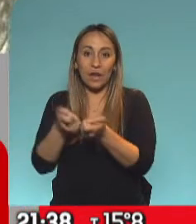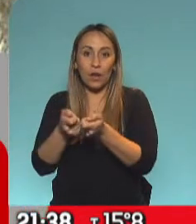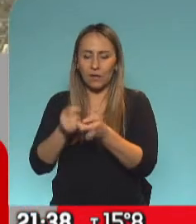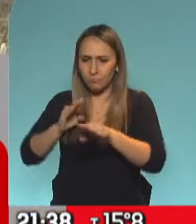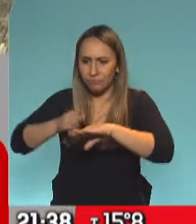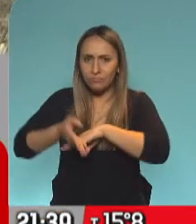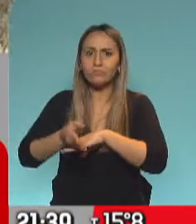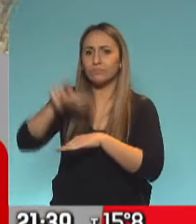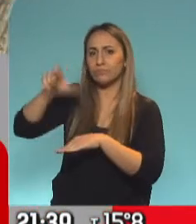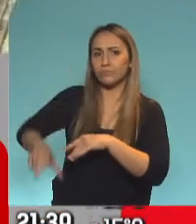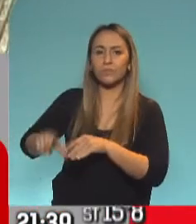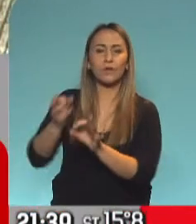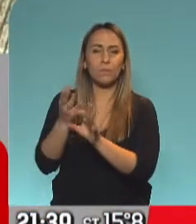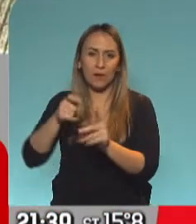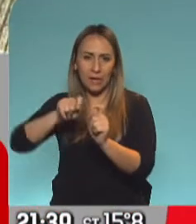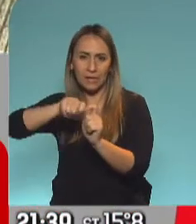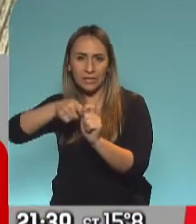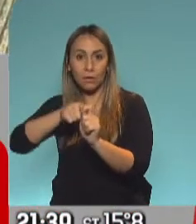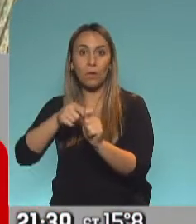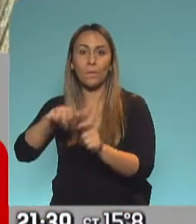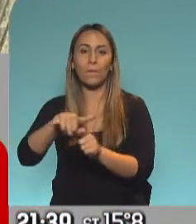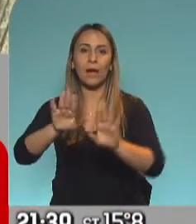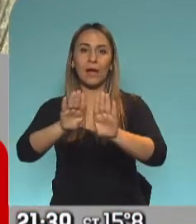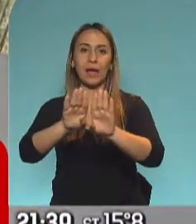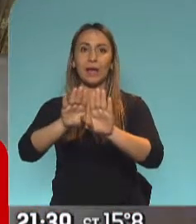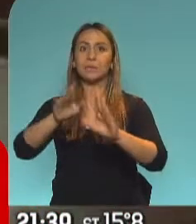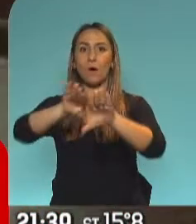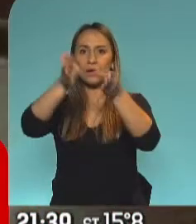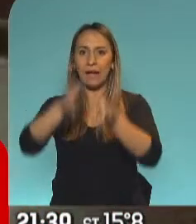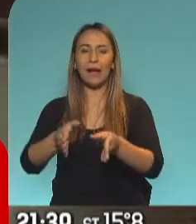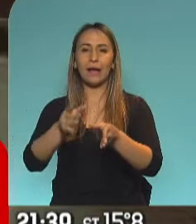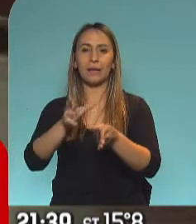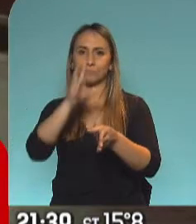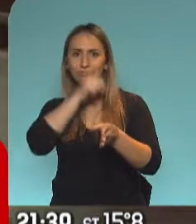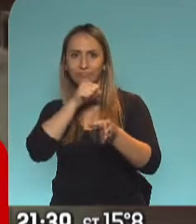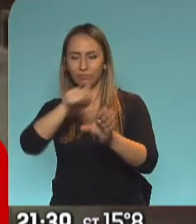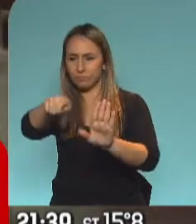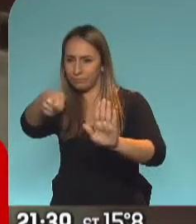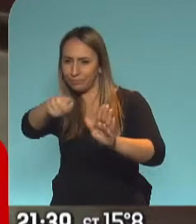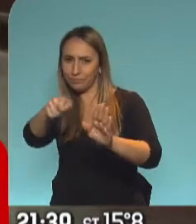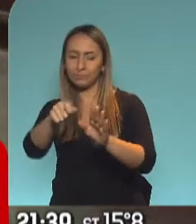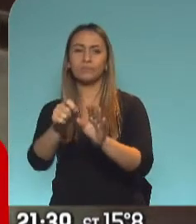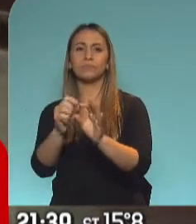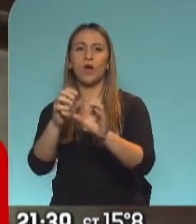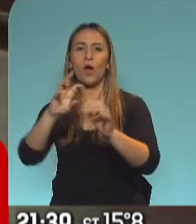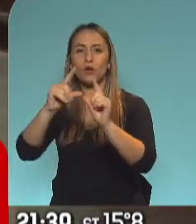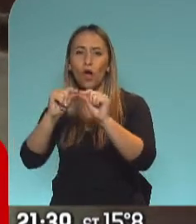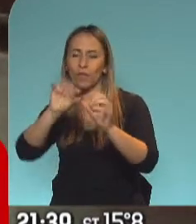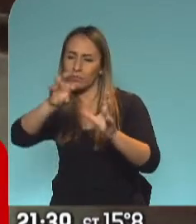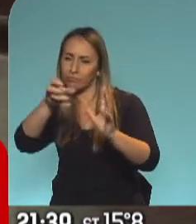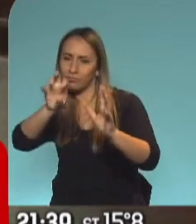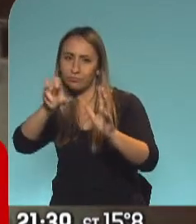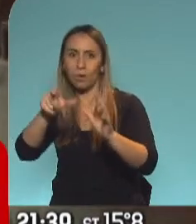qué un cerrajero? Porque van a abrir una caja de seguridad. Y además, como pueden apreciar, también hay gendarmería en la puerta de